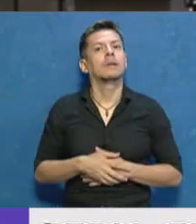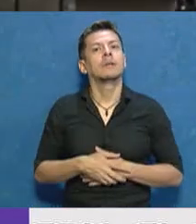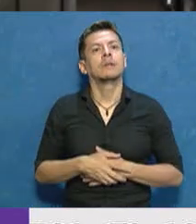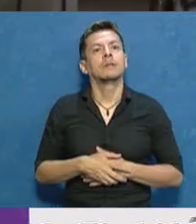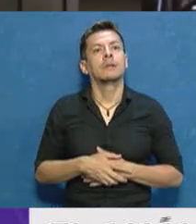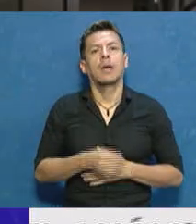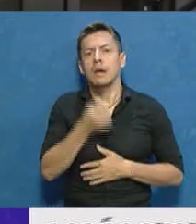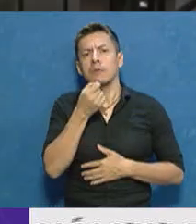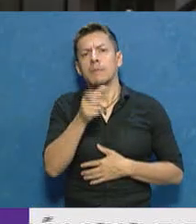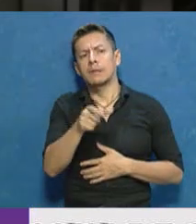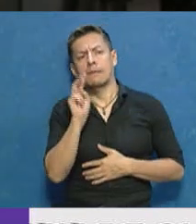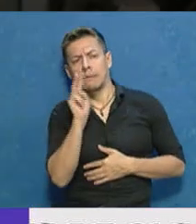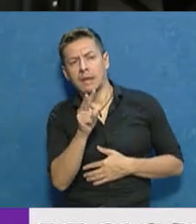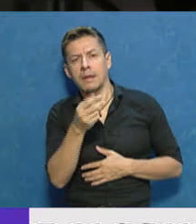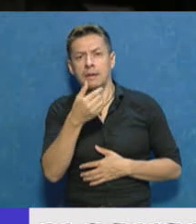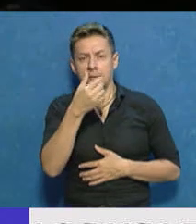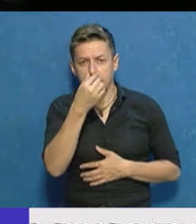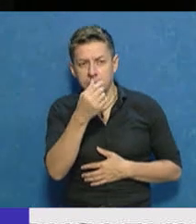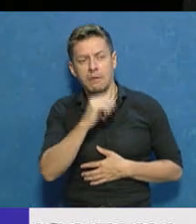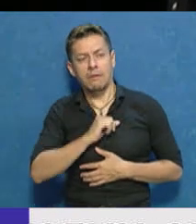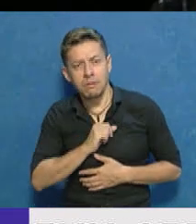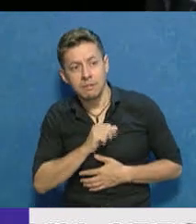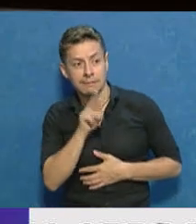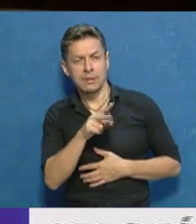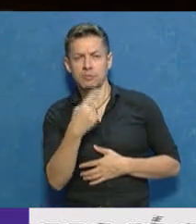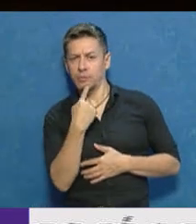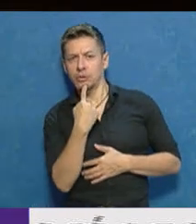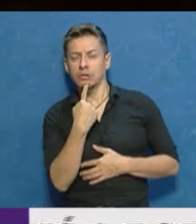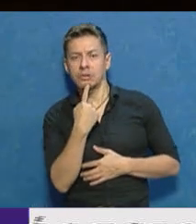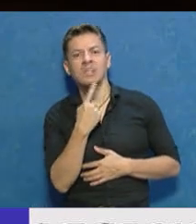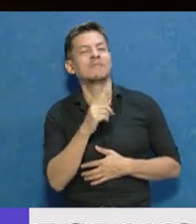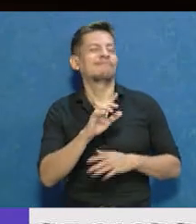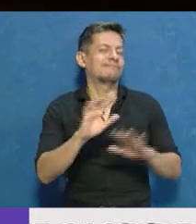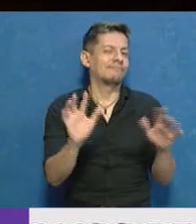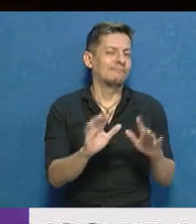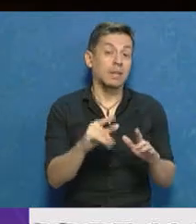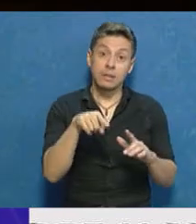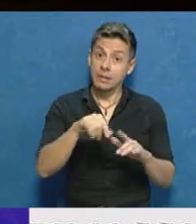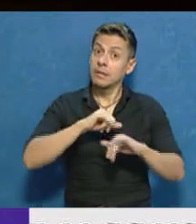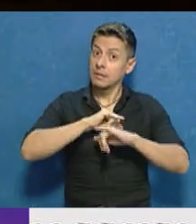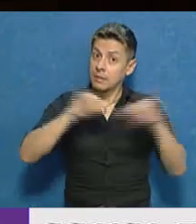porque estornuda al lado nuestro? Claro que no, claro que no. Esto es muy importante. A ver, el mensaje